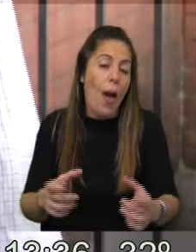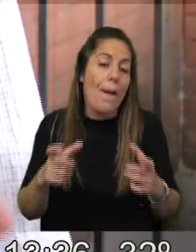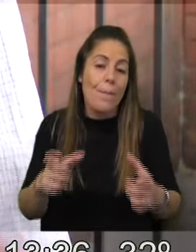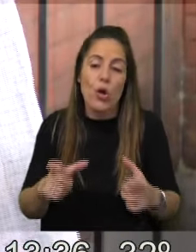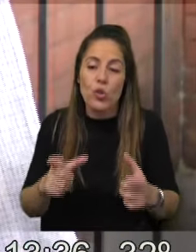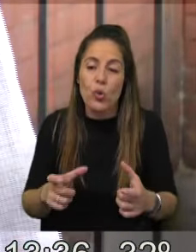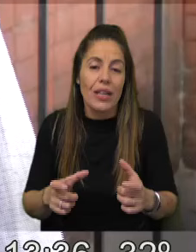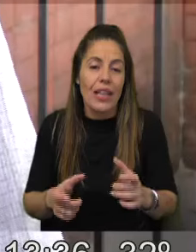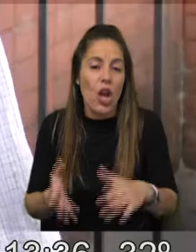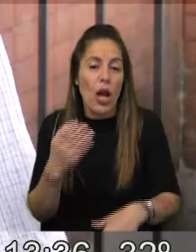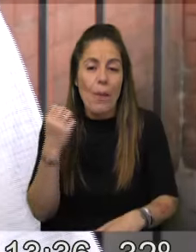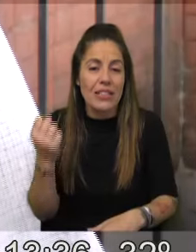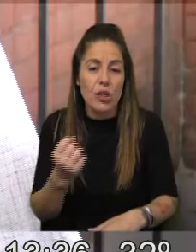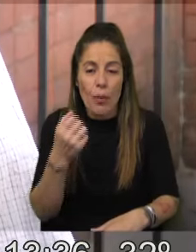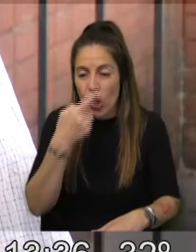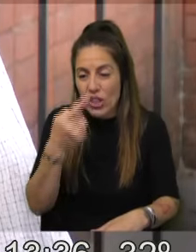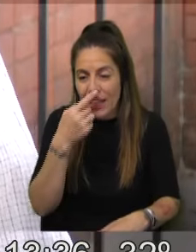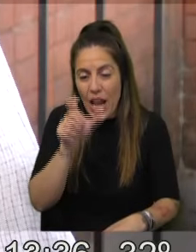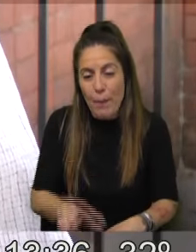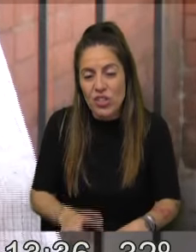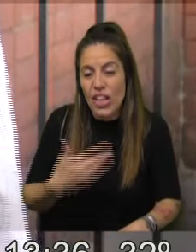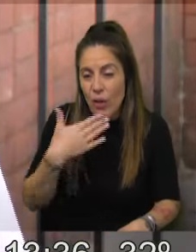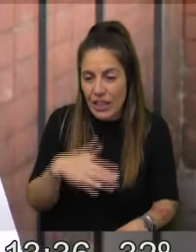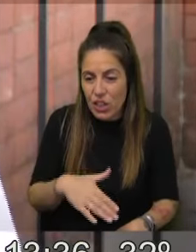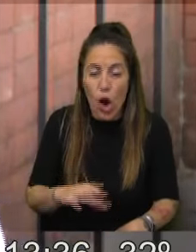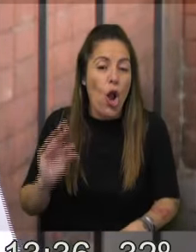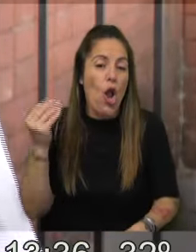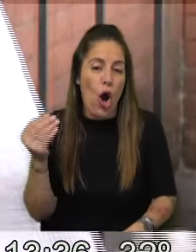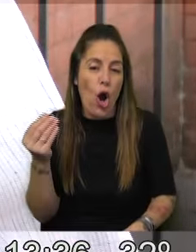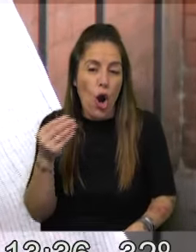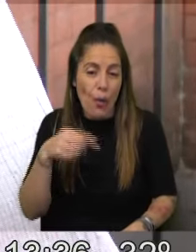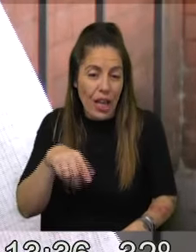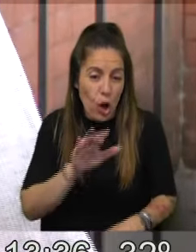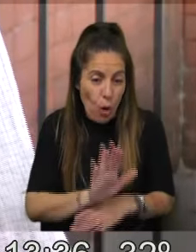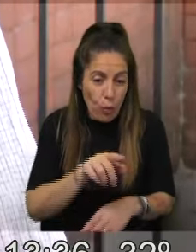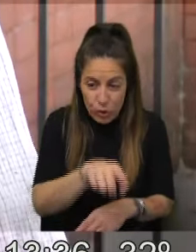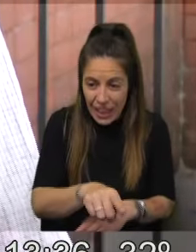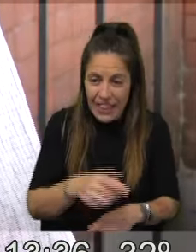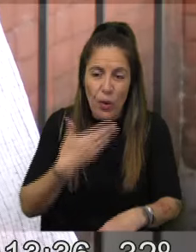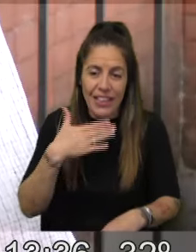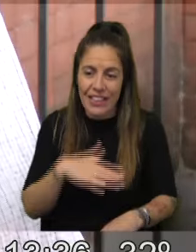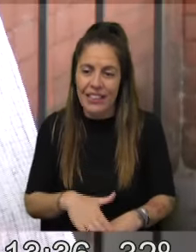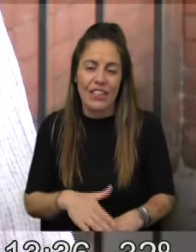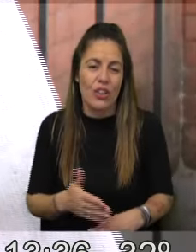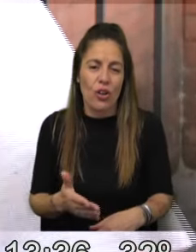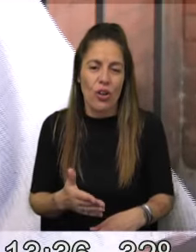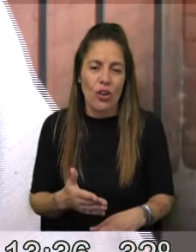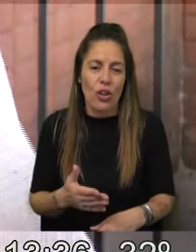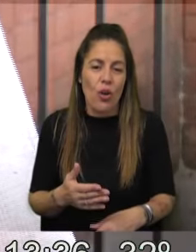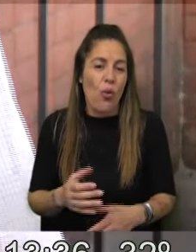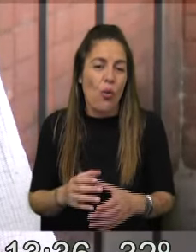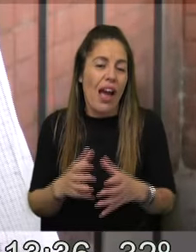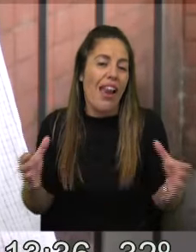es lo que más nos importa, la gente lo entendió. Los jóvenes como ustedes lo han entendido, son de una